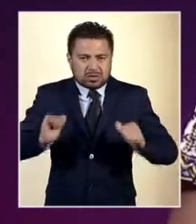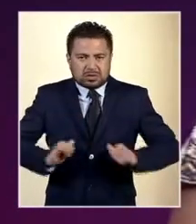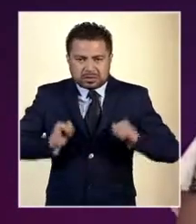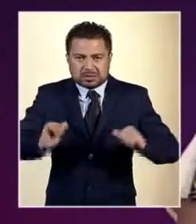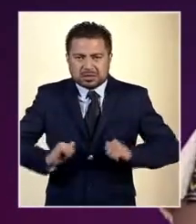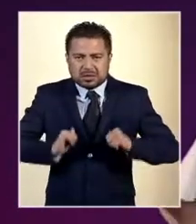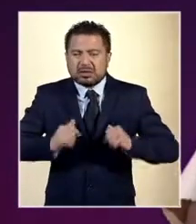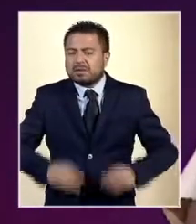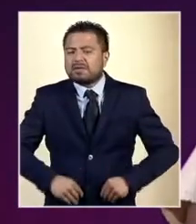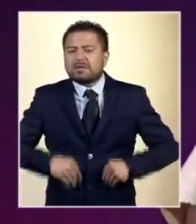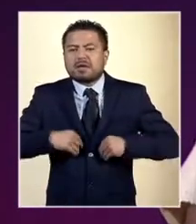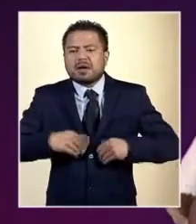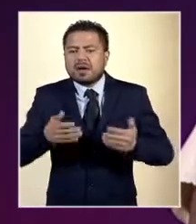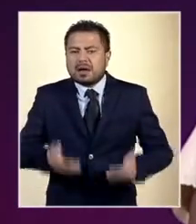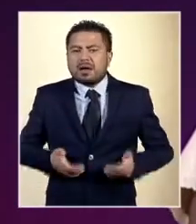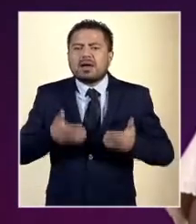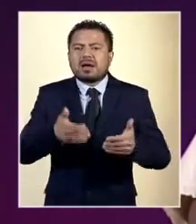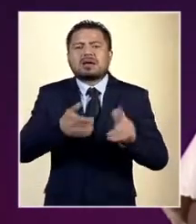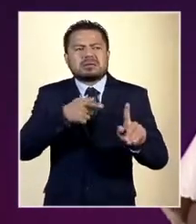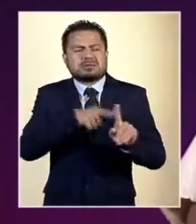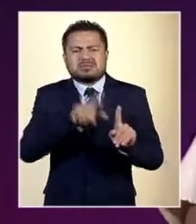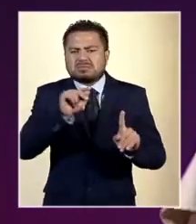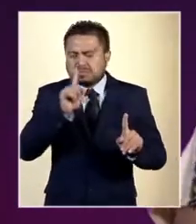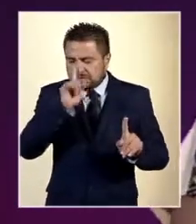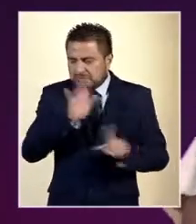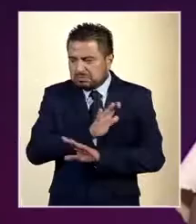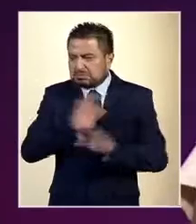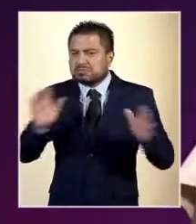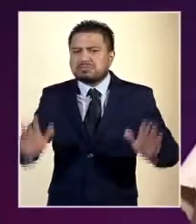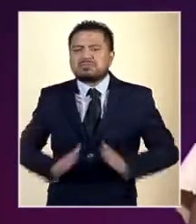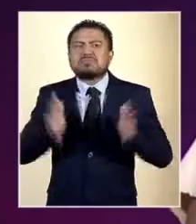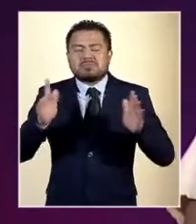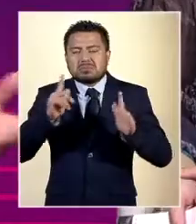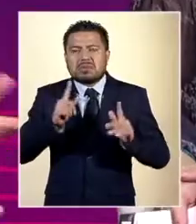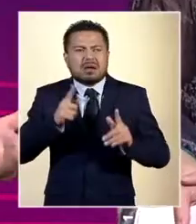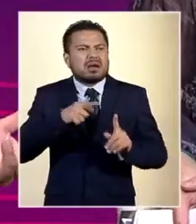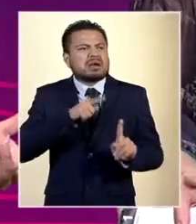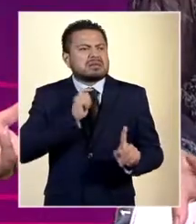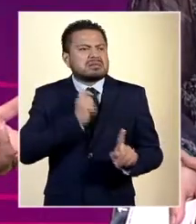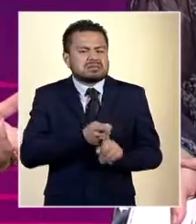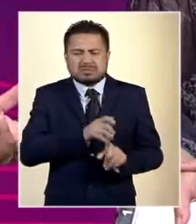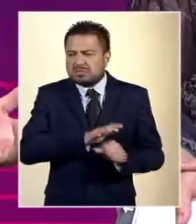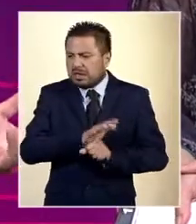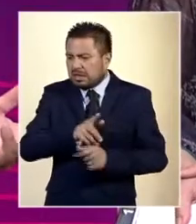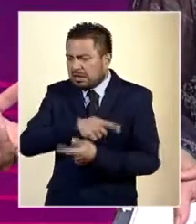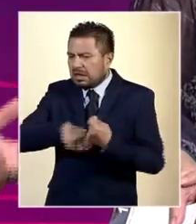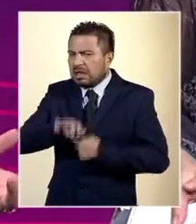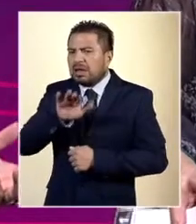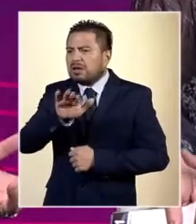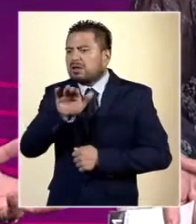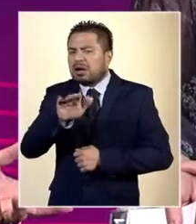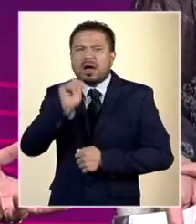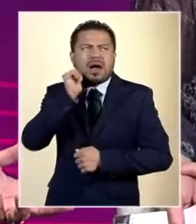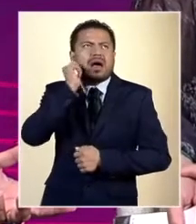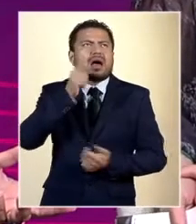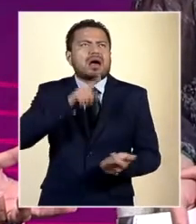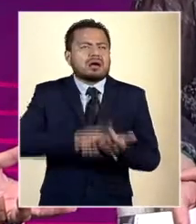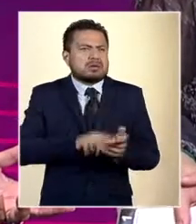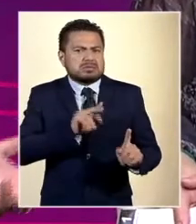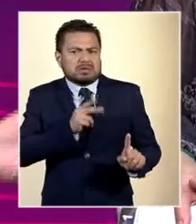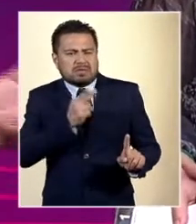adolescentes viviendo en la calle y que eso no nos sorprenda, que eso no nos interpele, que eso no nos diga, oye, algo aquí no